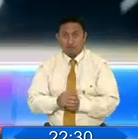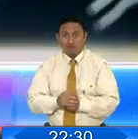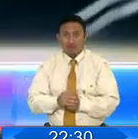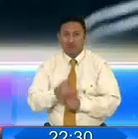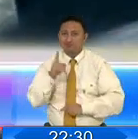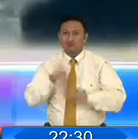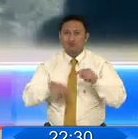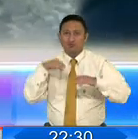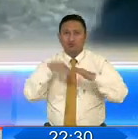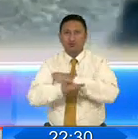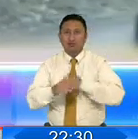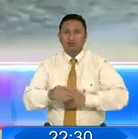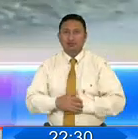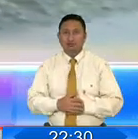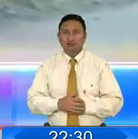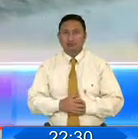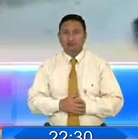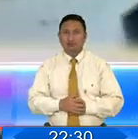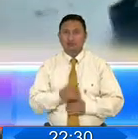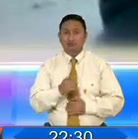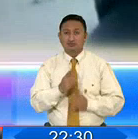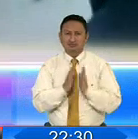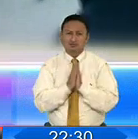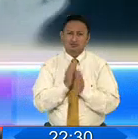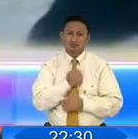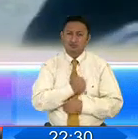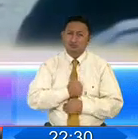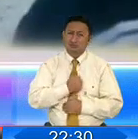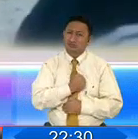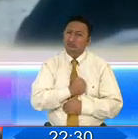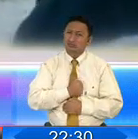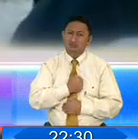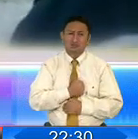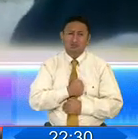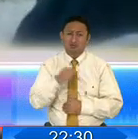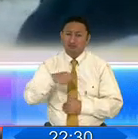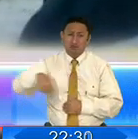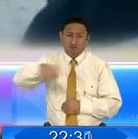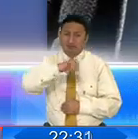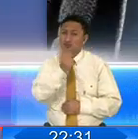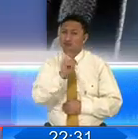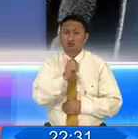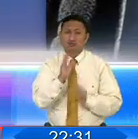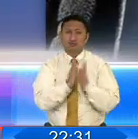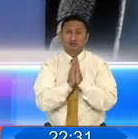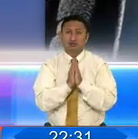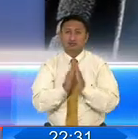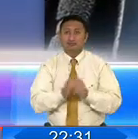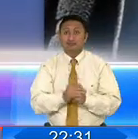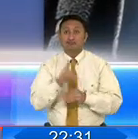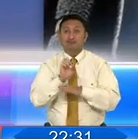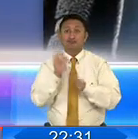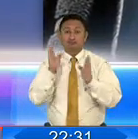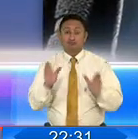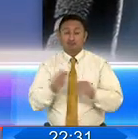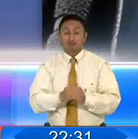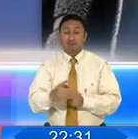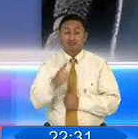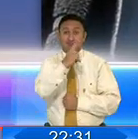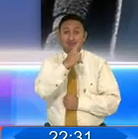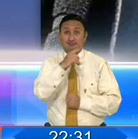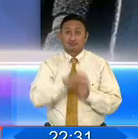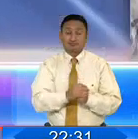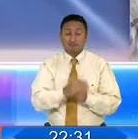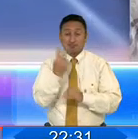fue frustrado. Por favor, no dejen que me lleven de regreso. O el caso del ecuatoriano Osvaldo Sarmiento, quien